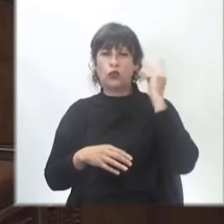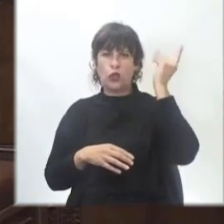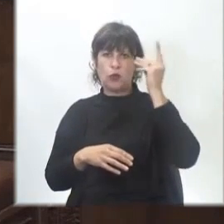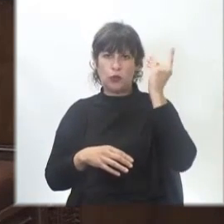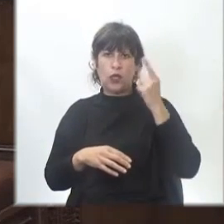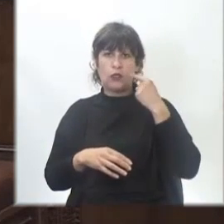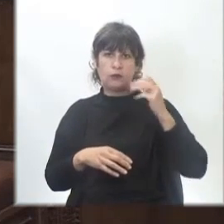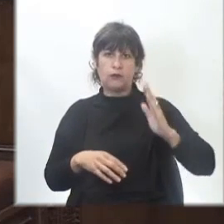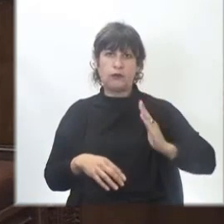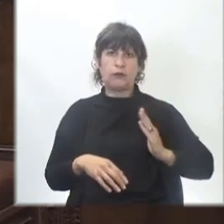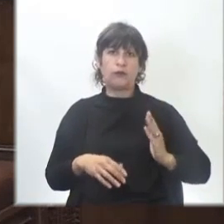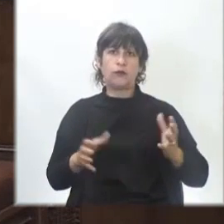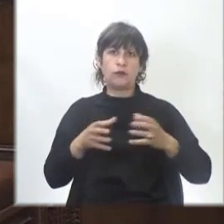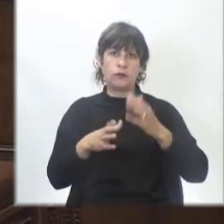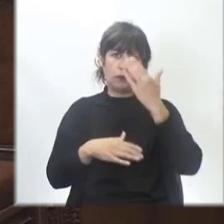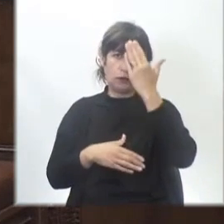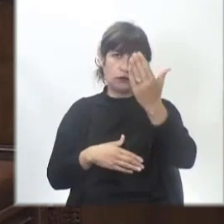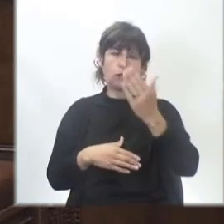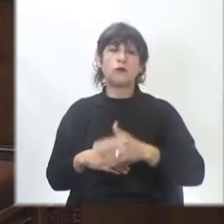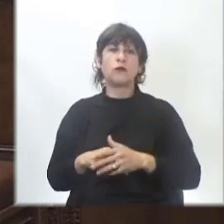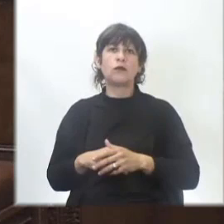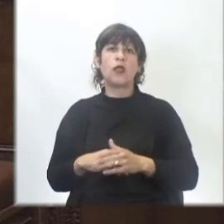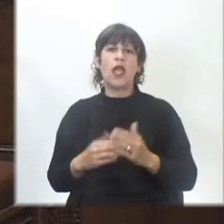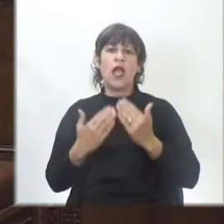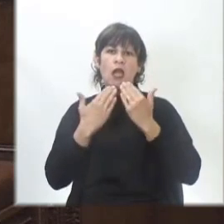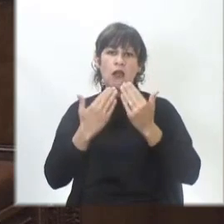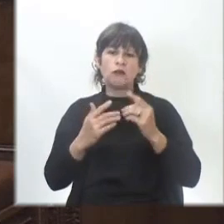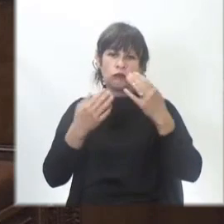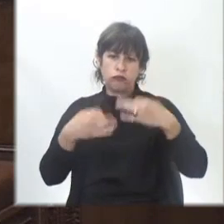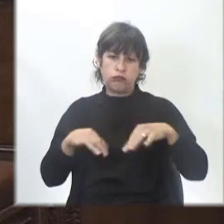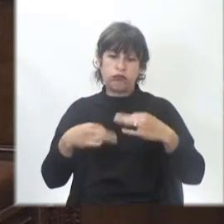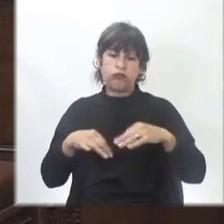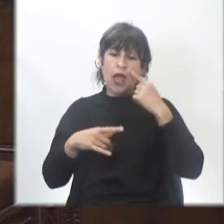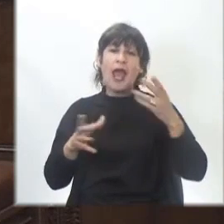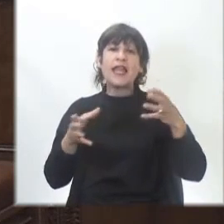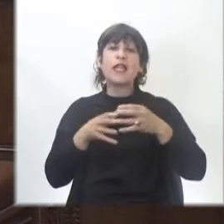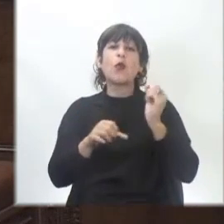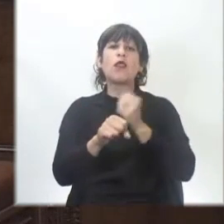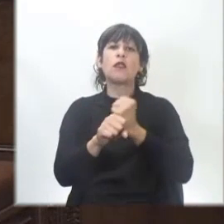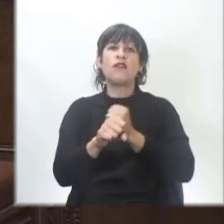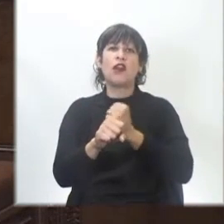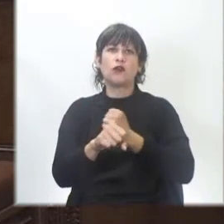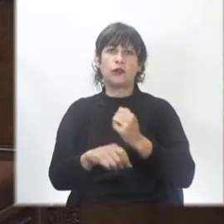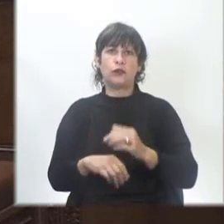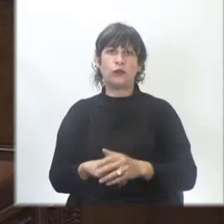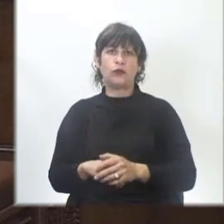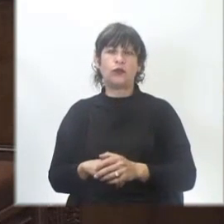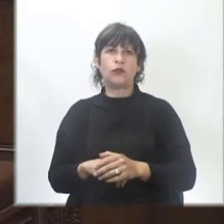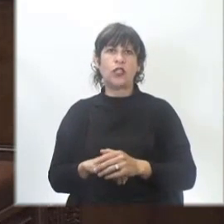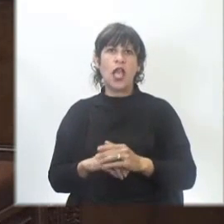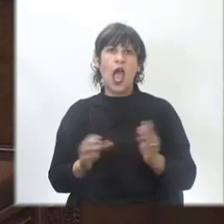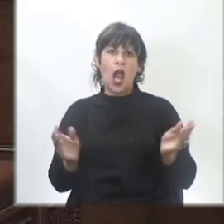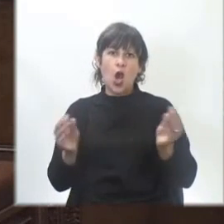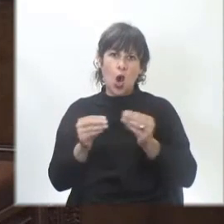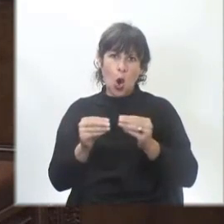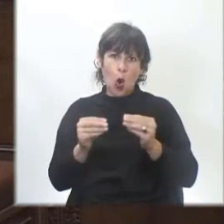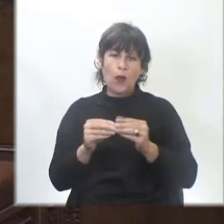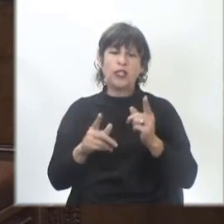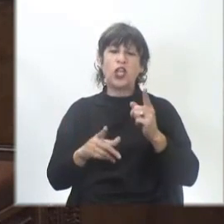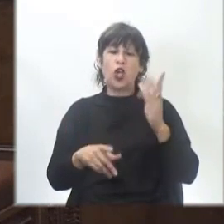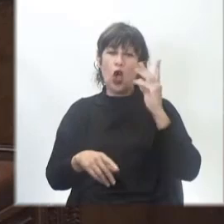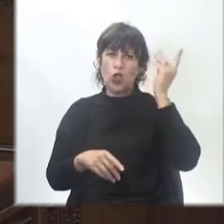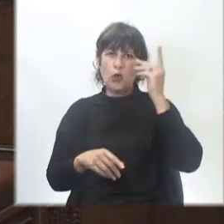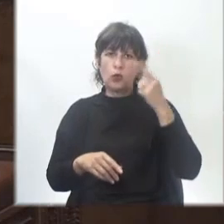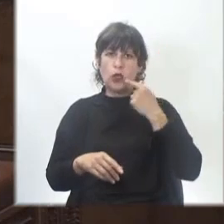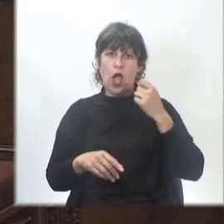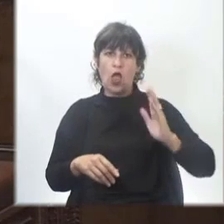y diputadas. Agradecer particularmente al equipo de trabajo, a los compañeros diputados y